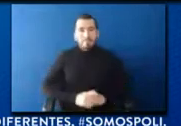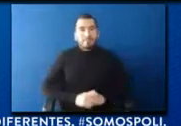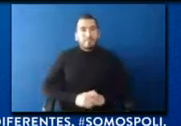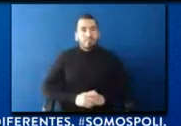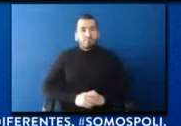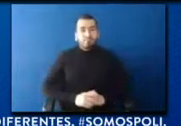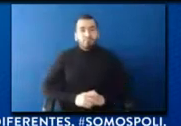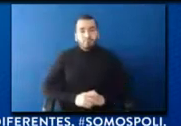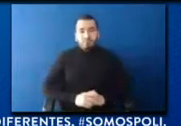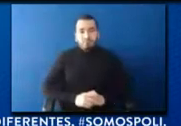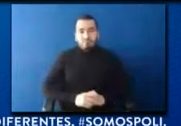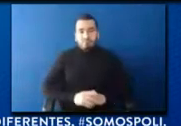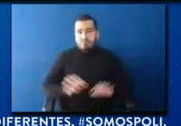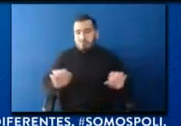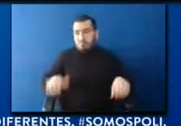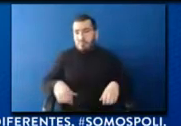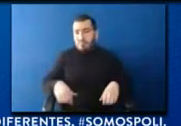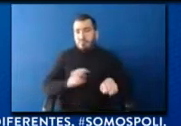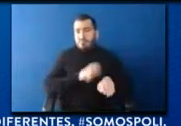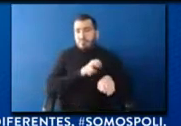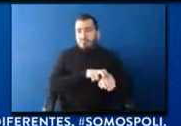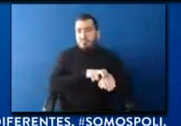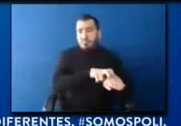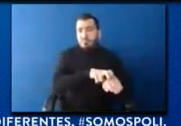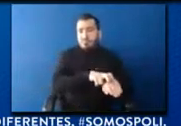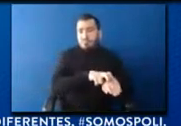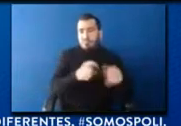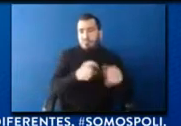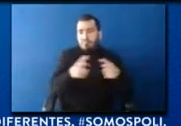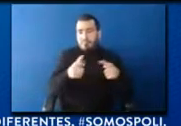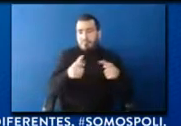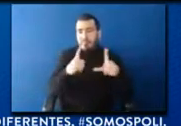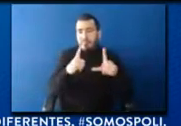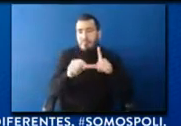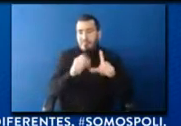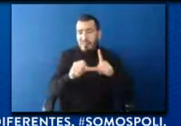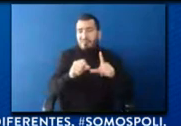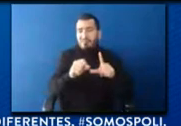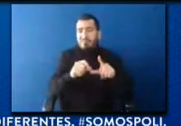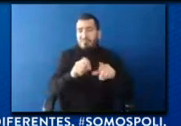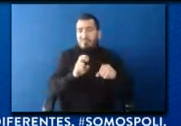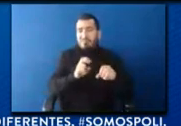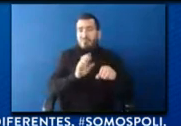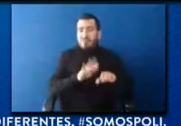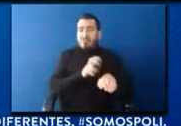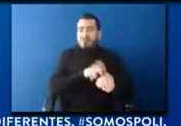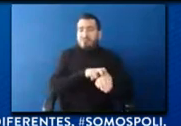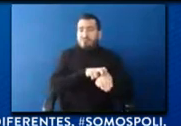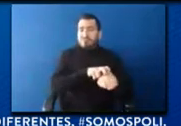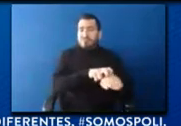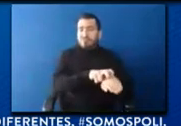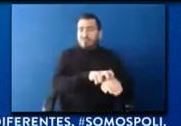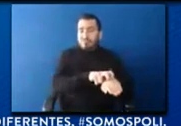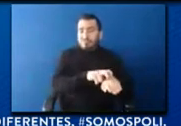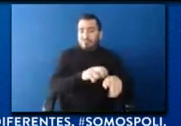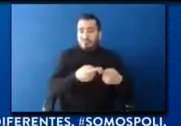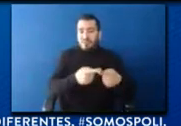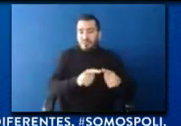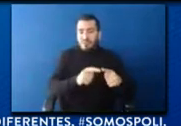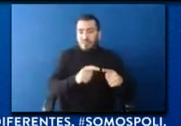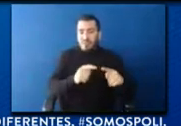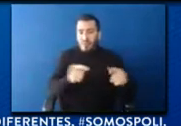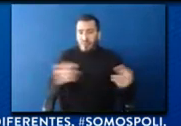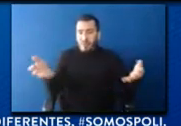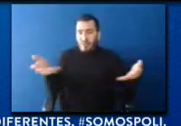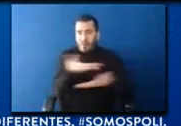vez menos, por supuesto, el transporte masivo ya recibe medios digitales, pero resulta que esos medios digitales no se comunican entre ellos súper. Y entonces, ¿cómo hacemos? Tengo que